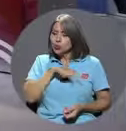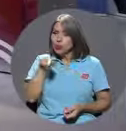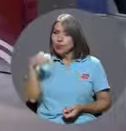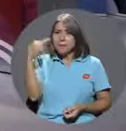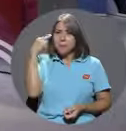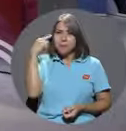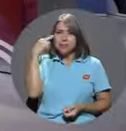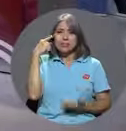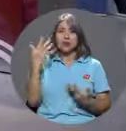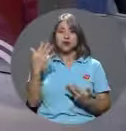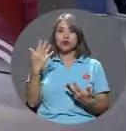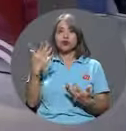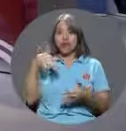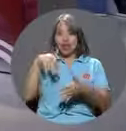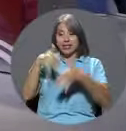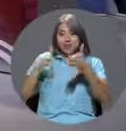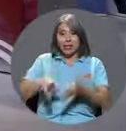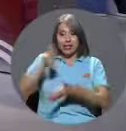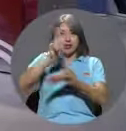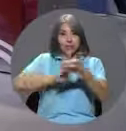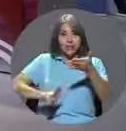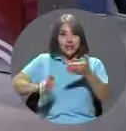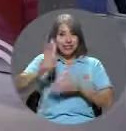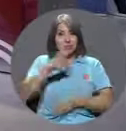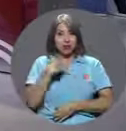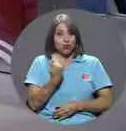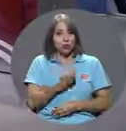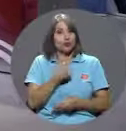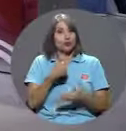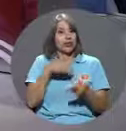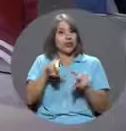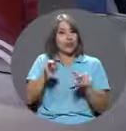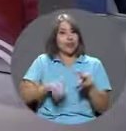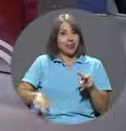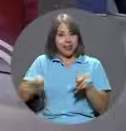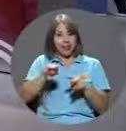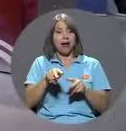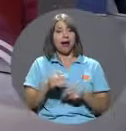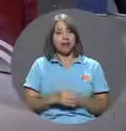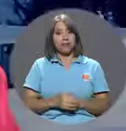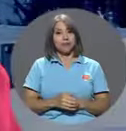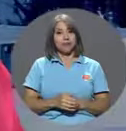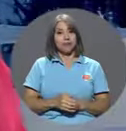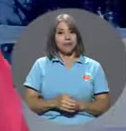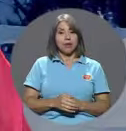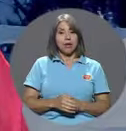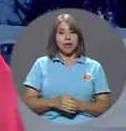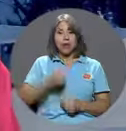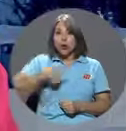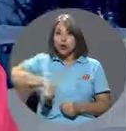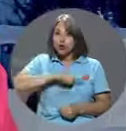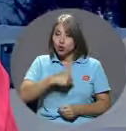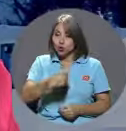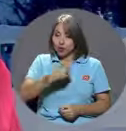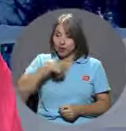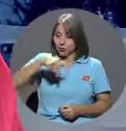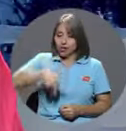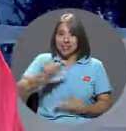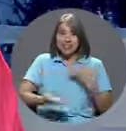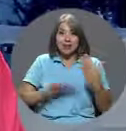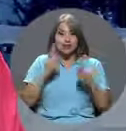a pensar en las ventajas que tienen los estudiantes universitarios nuestros, ¿verdad? En que